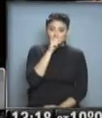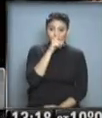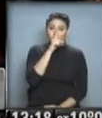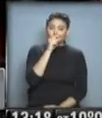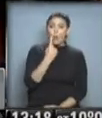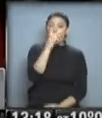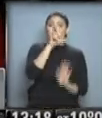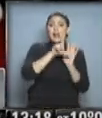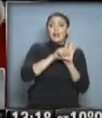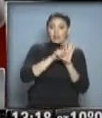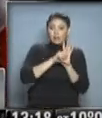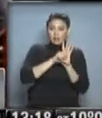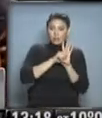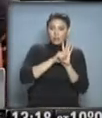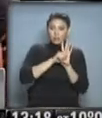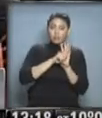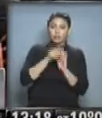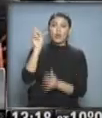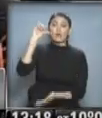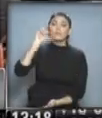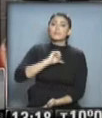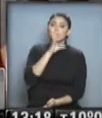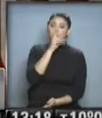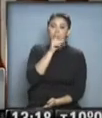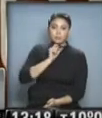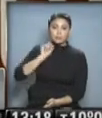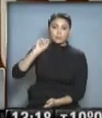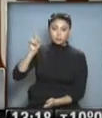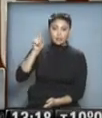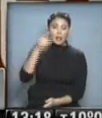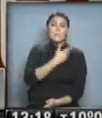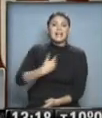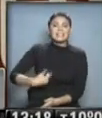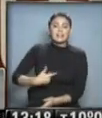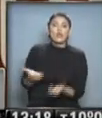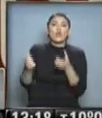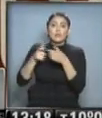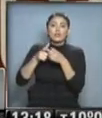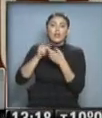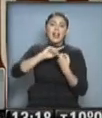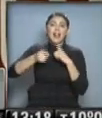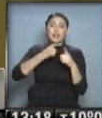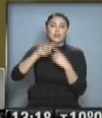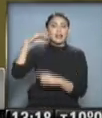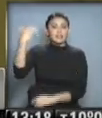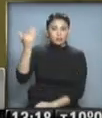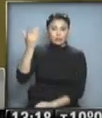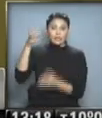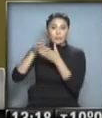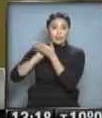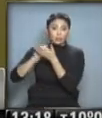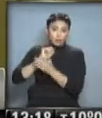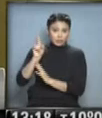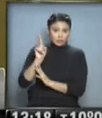un legislador de origen ruso, que es el presidente de la Comisión de Relaciones Exteriores de la Cámara Baja. Sería ese el